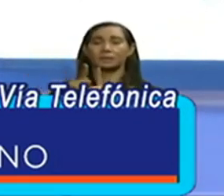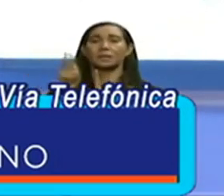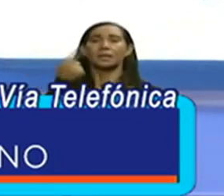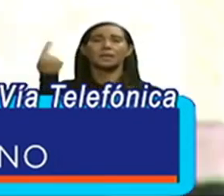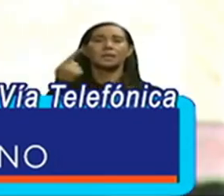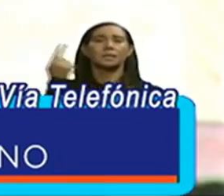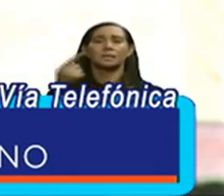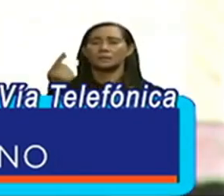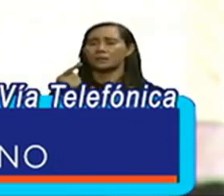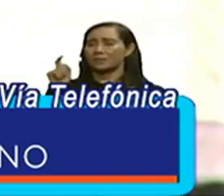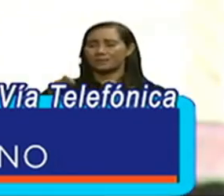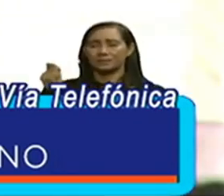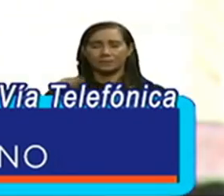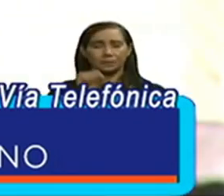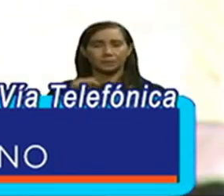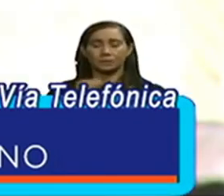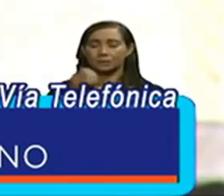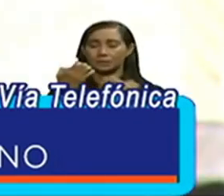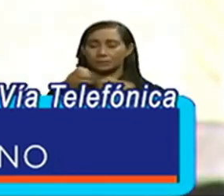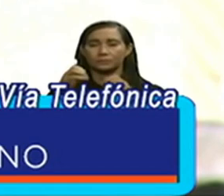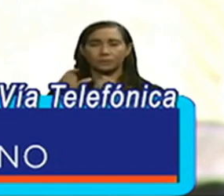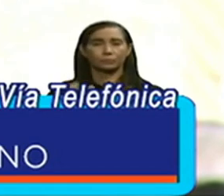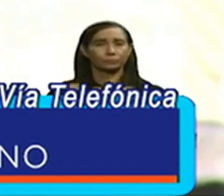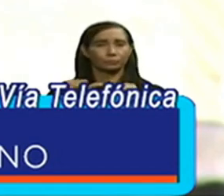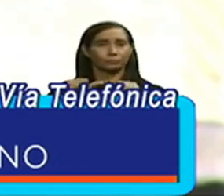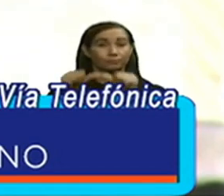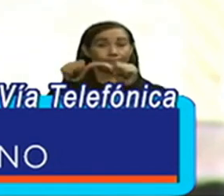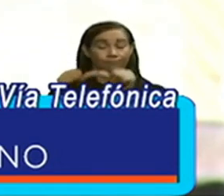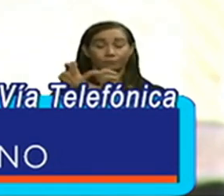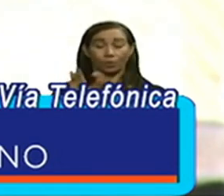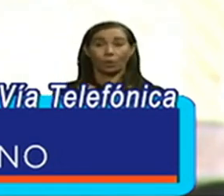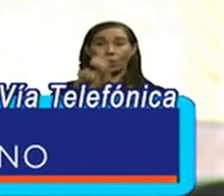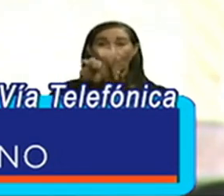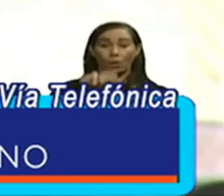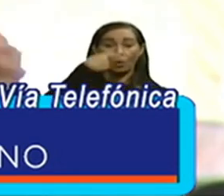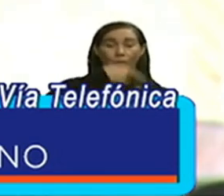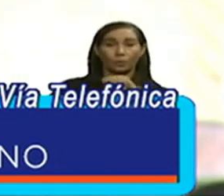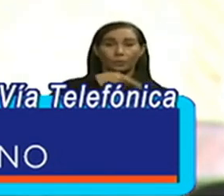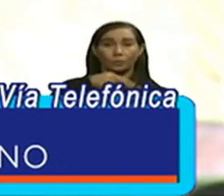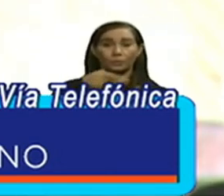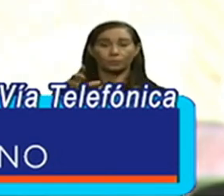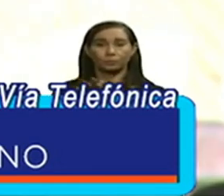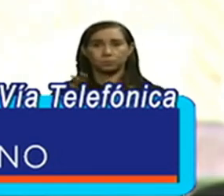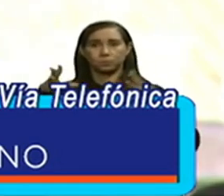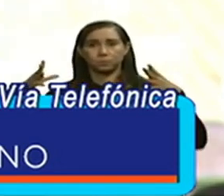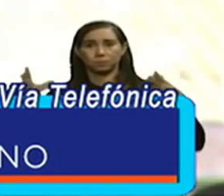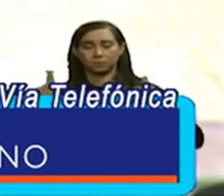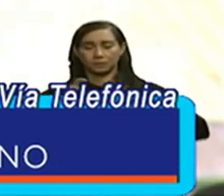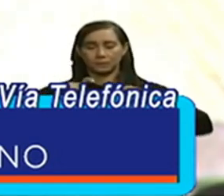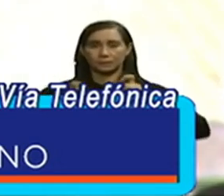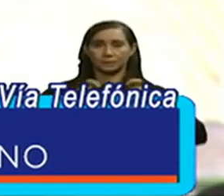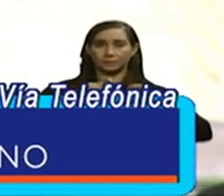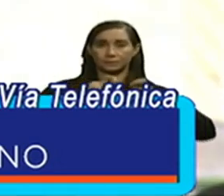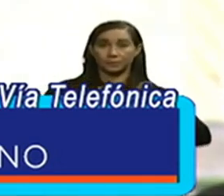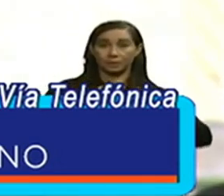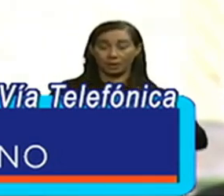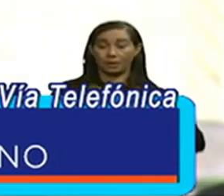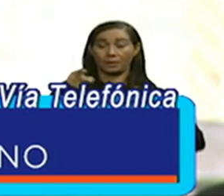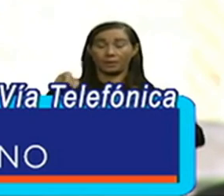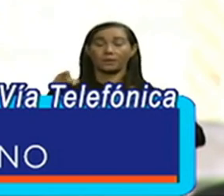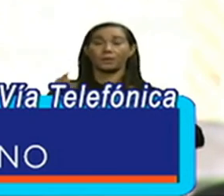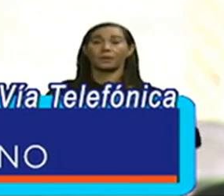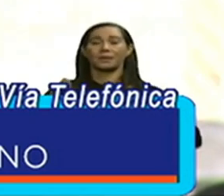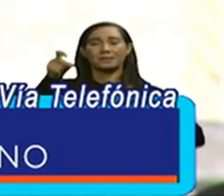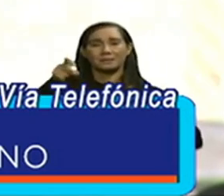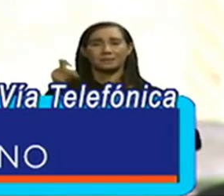auspiciado autobuses luego del plan Renove que auspició el presidente Hipólito Mejía. Somos los